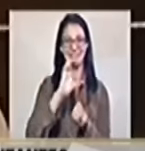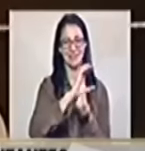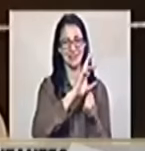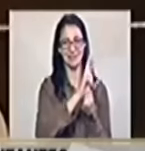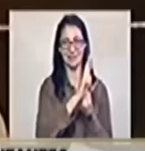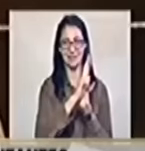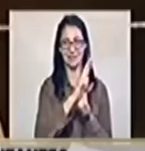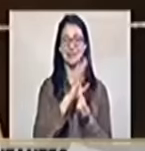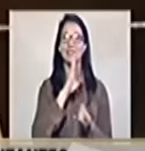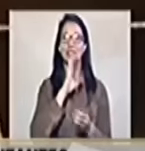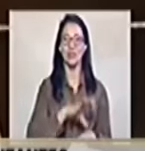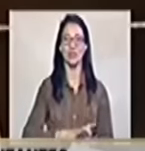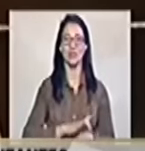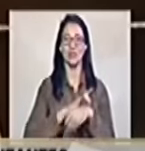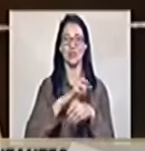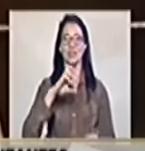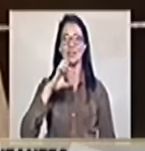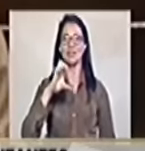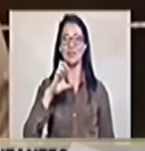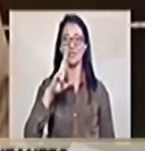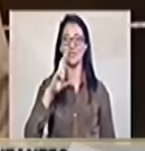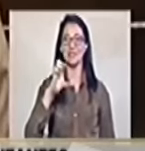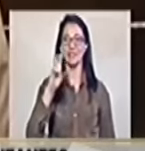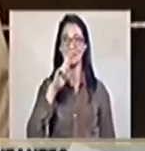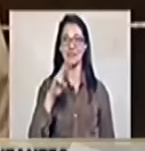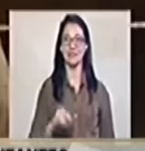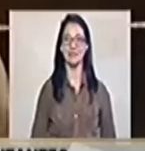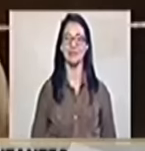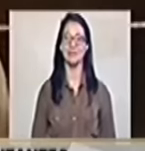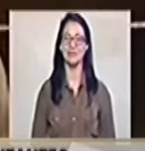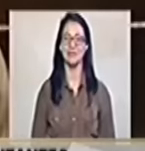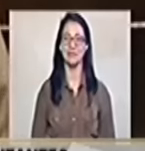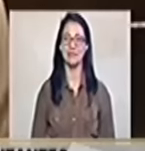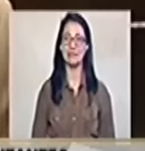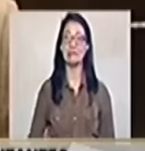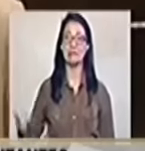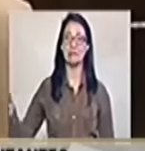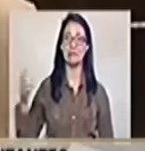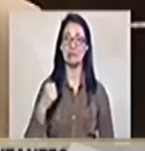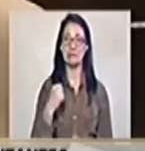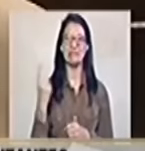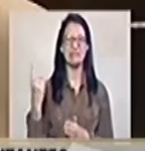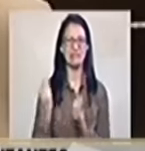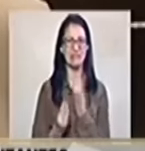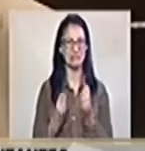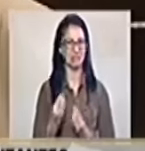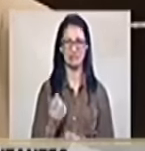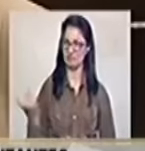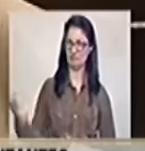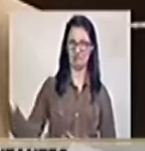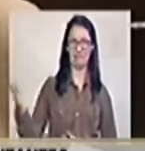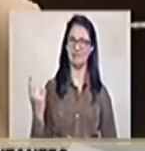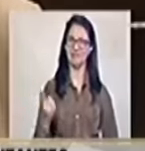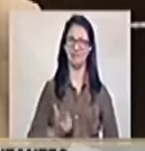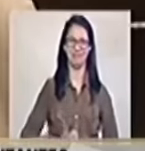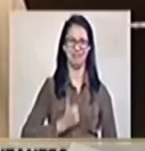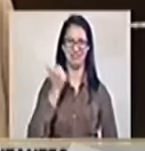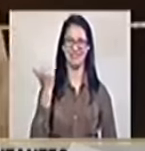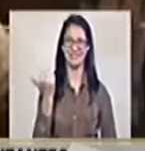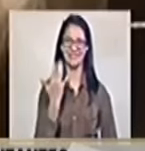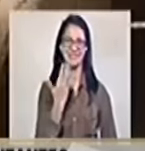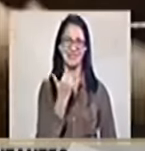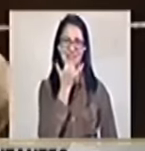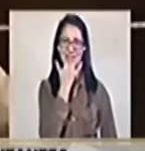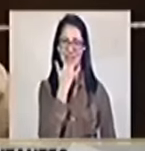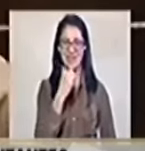el doctor Pérez. Ahora, ilegítimo lo que él hizo, profesor Clavijo, eso sí fue ilegítimo,